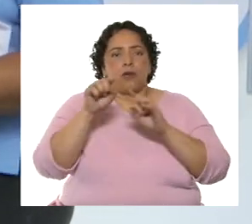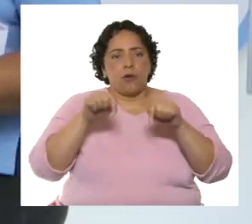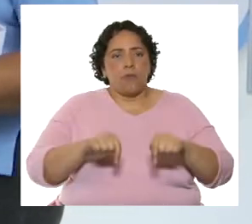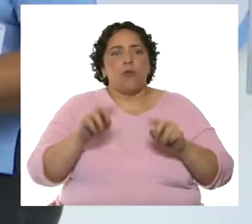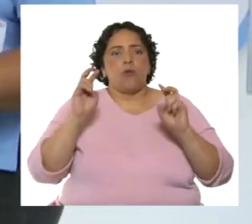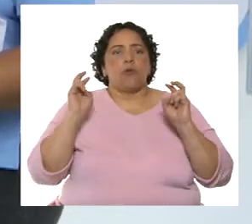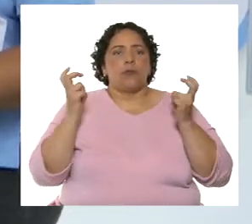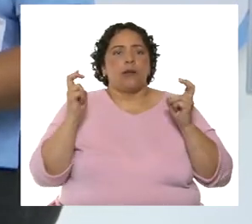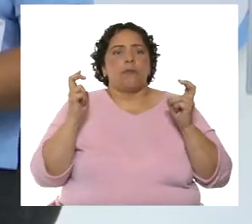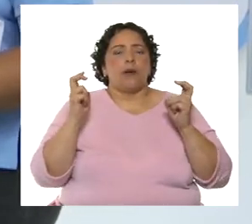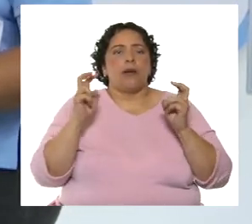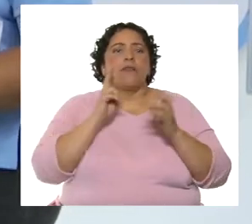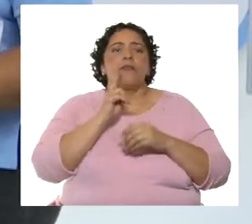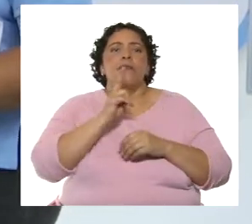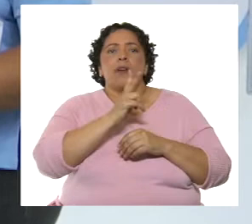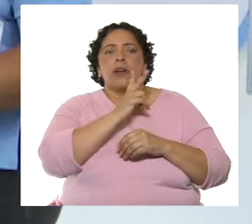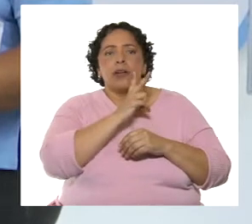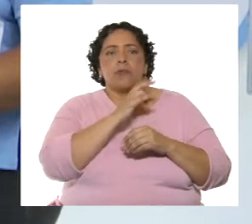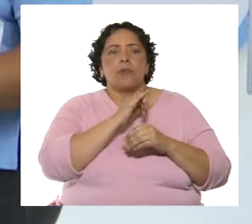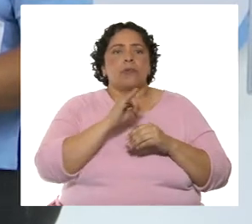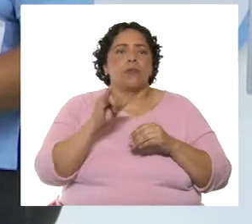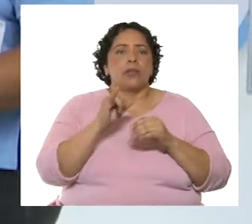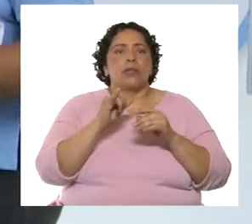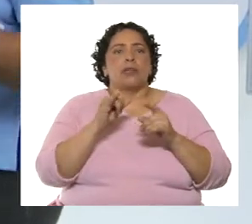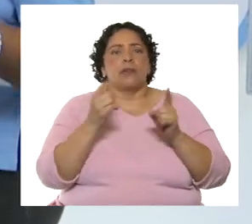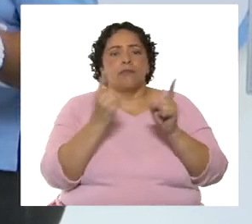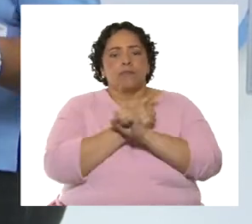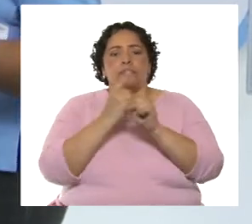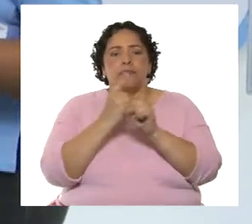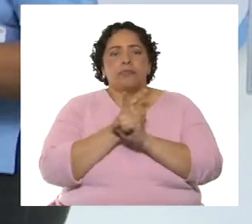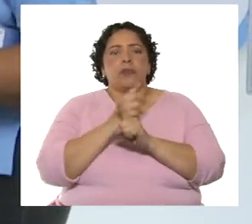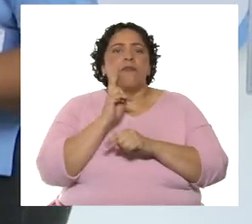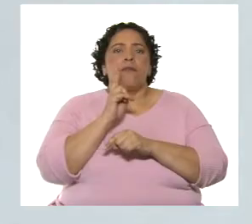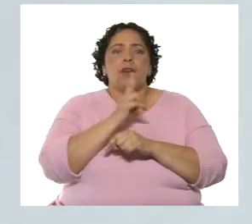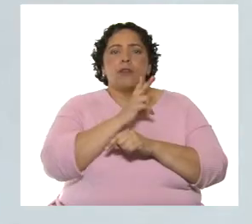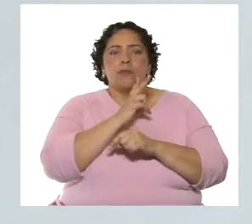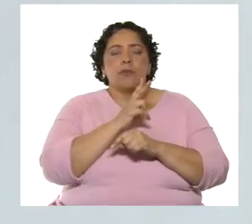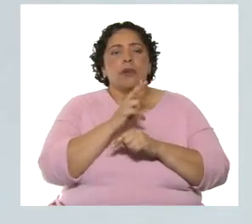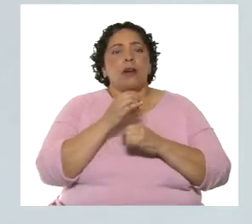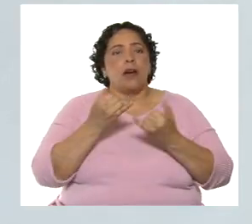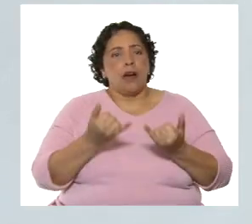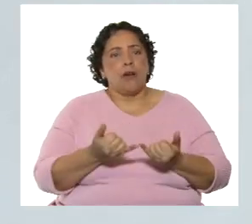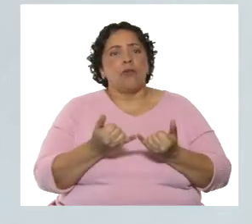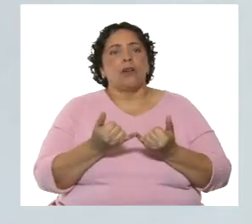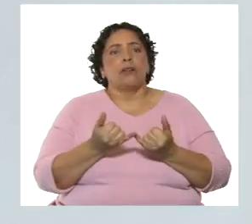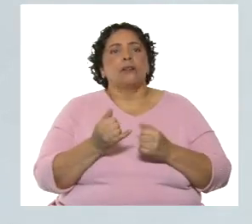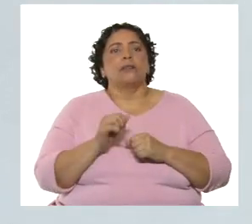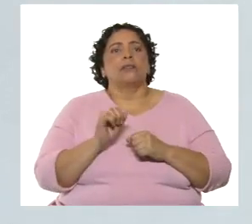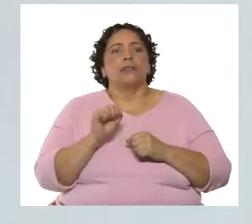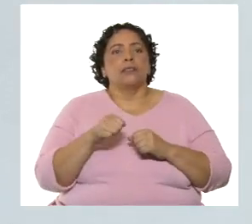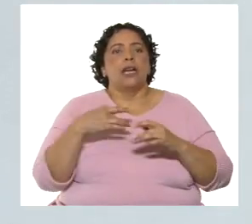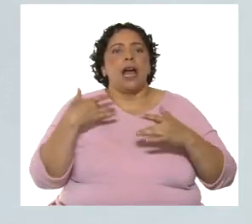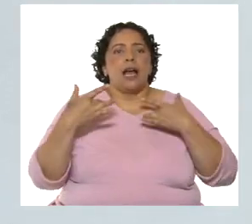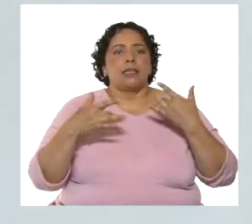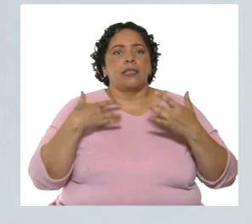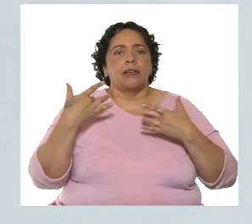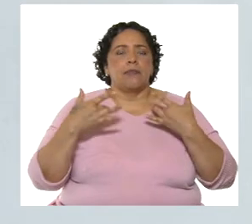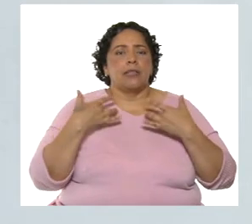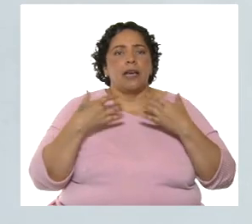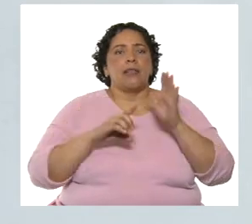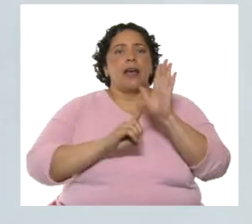en la temática de los verbos y la conjugación de verbos. Así es. ¿Te parece si ahora nos vamos con las actividades